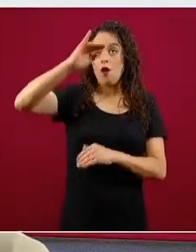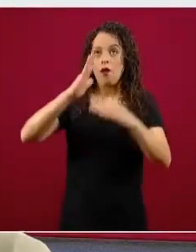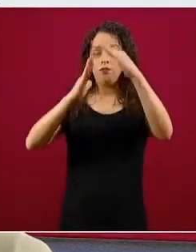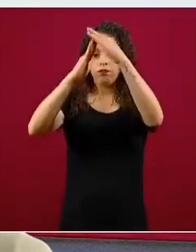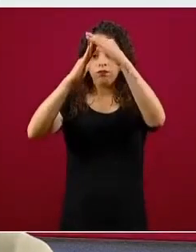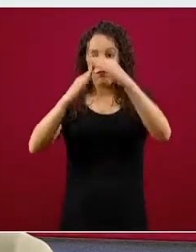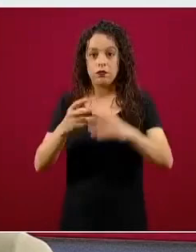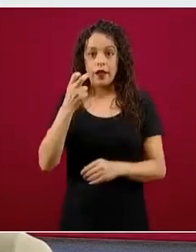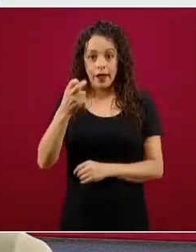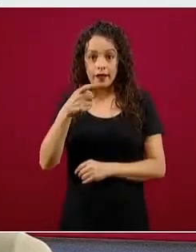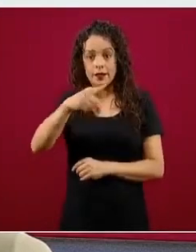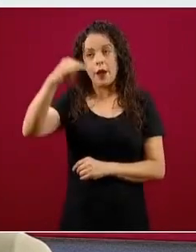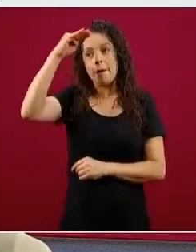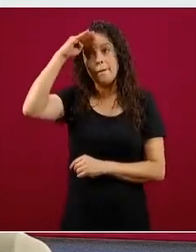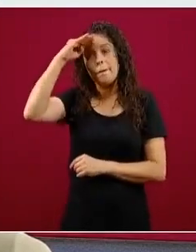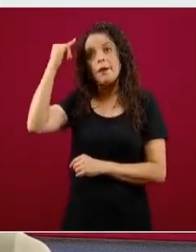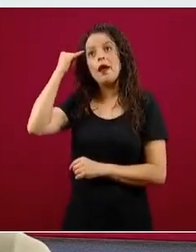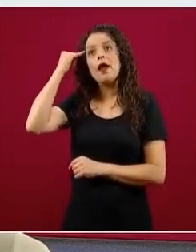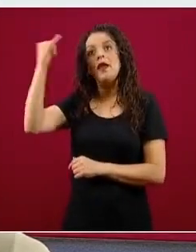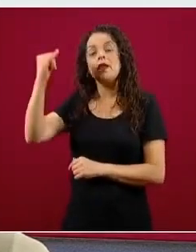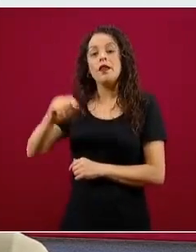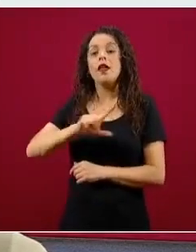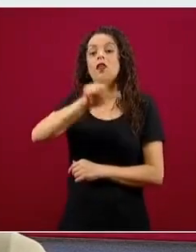de las proyecciones.